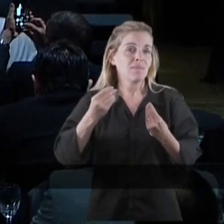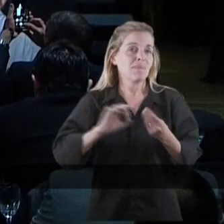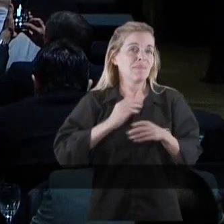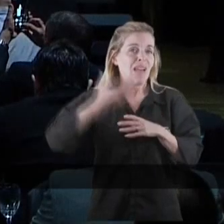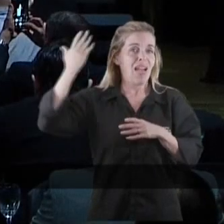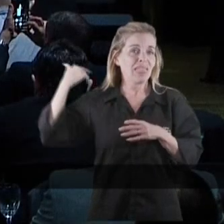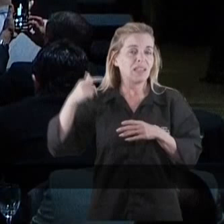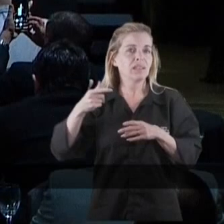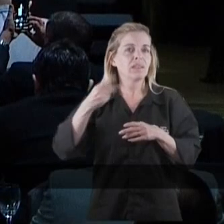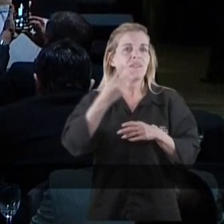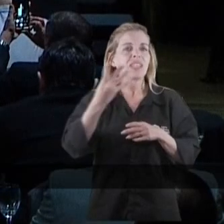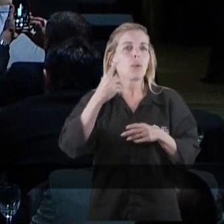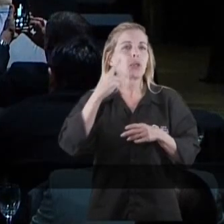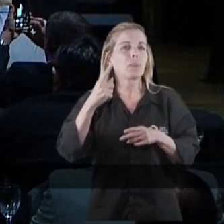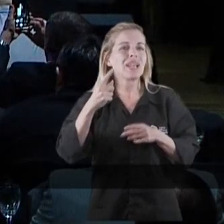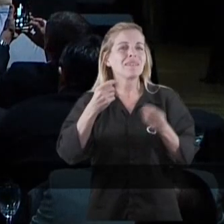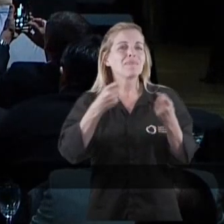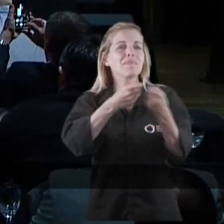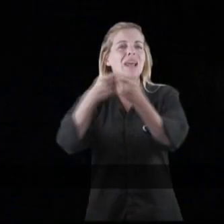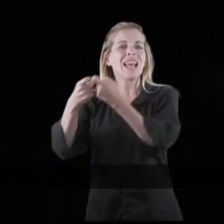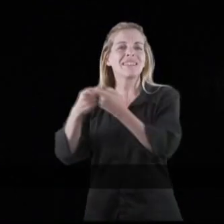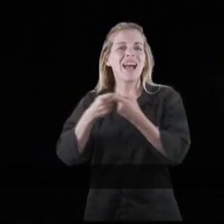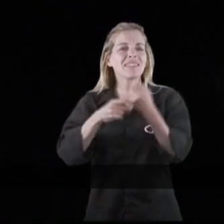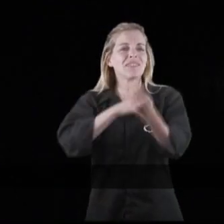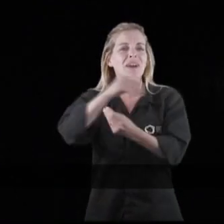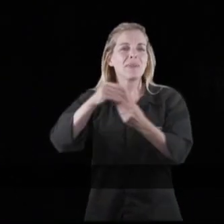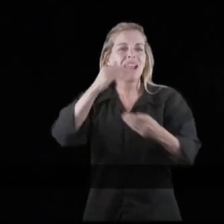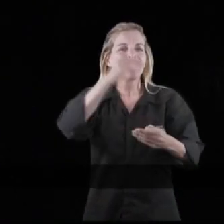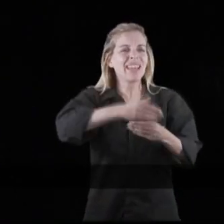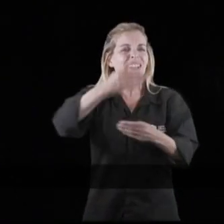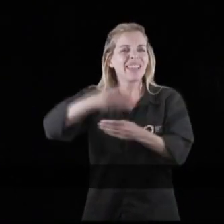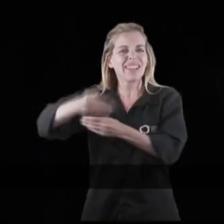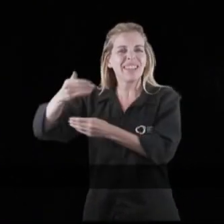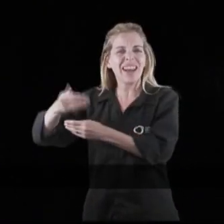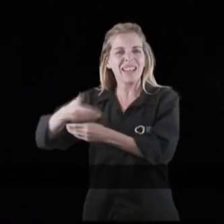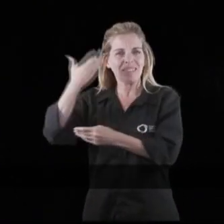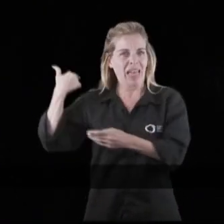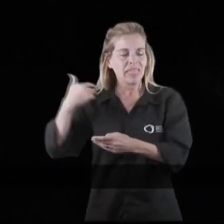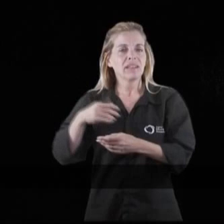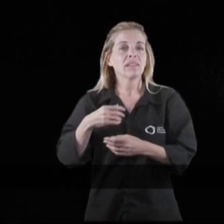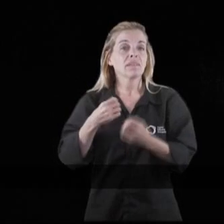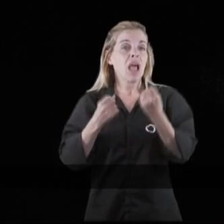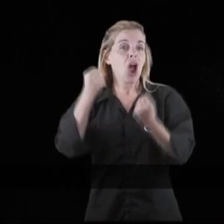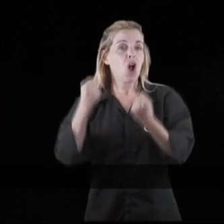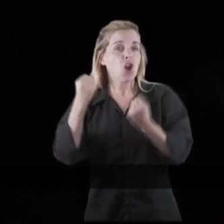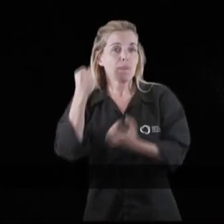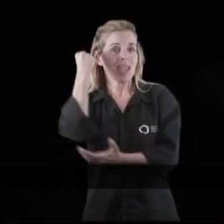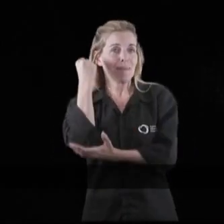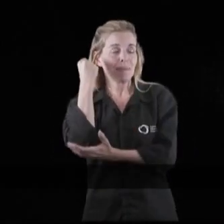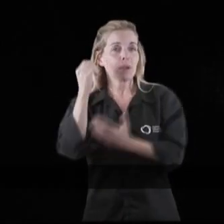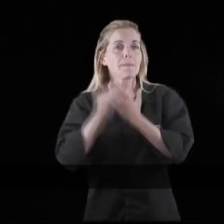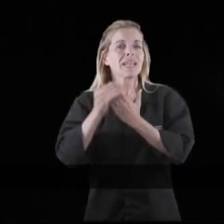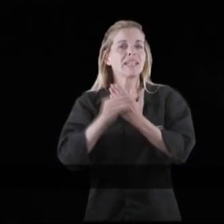pymes, ¿no? Con una economía que tenía un ministerio de producción que lo